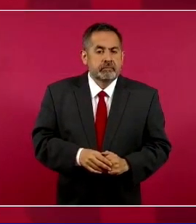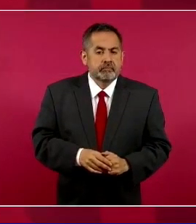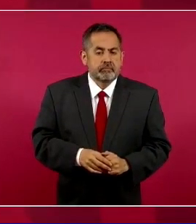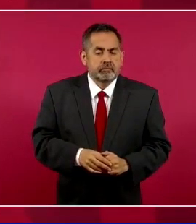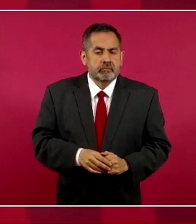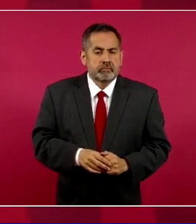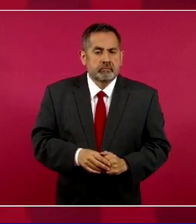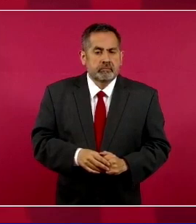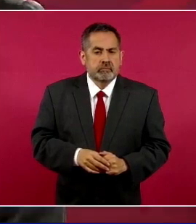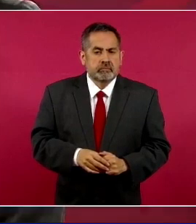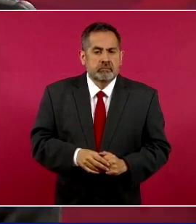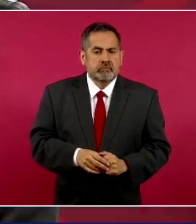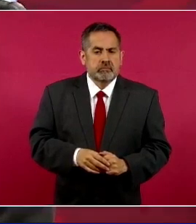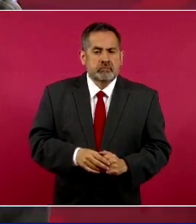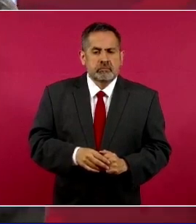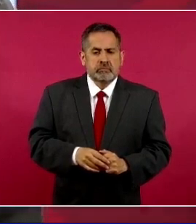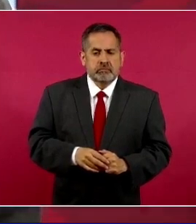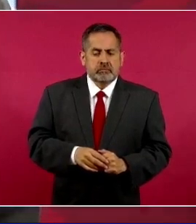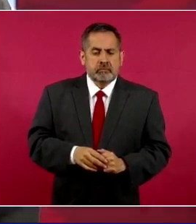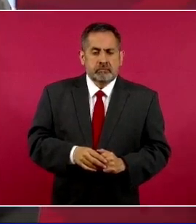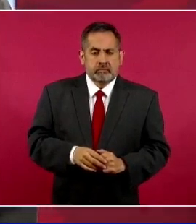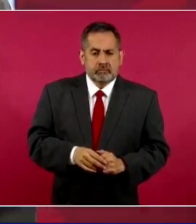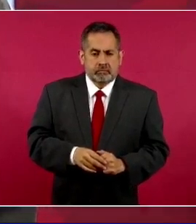de manera